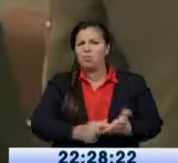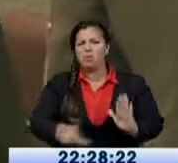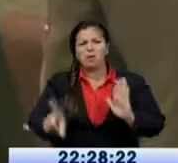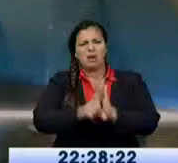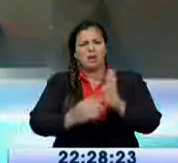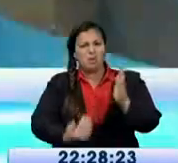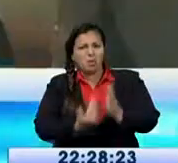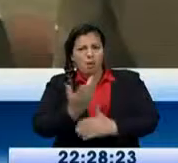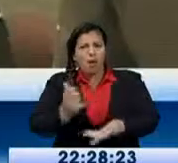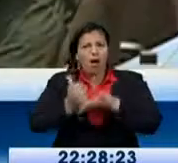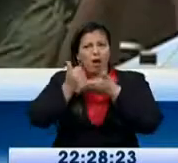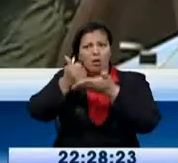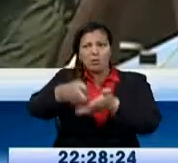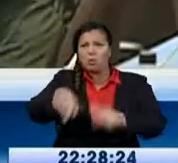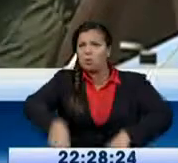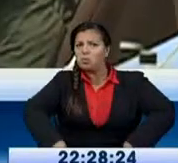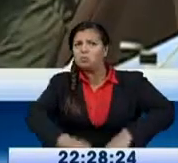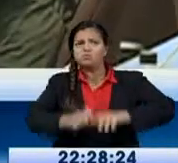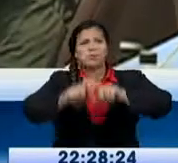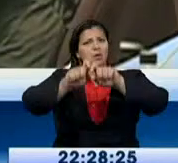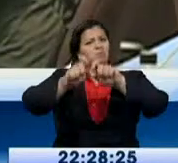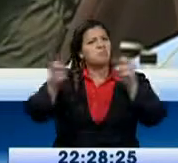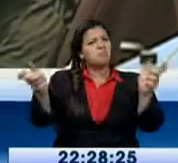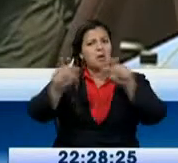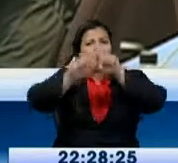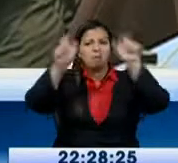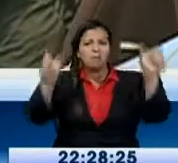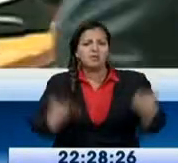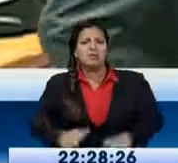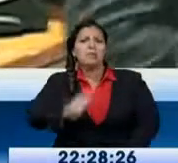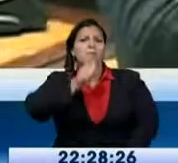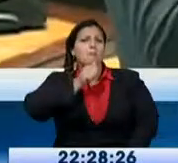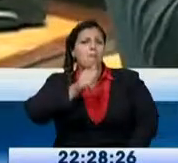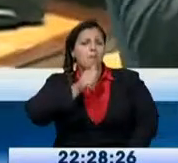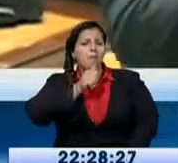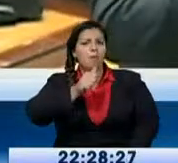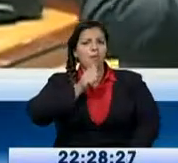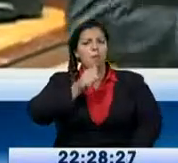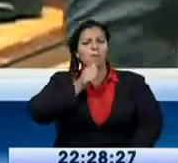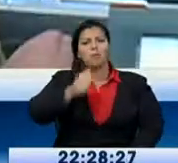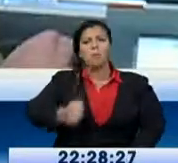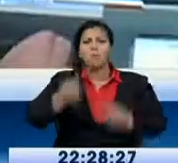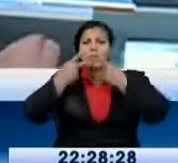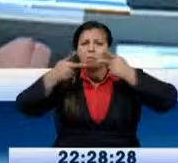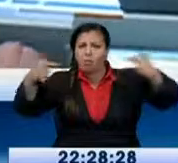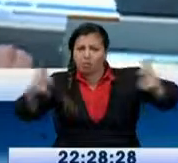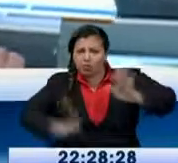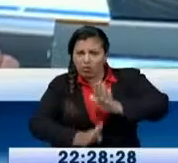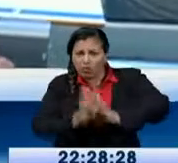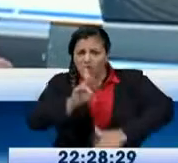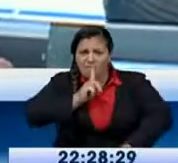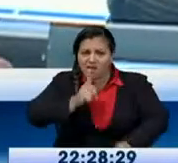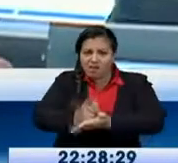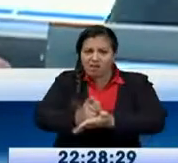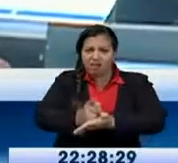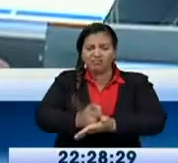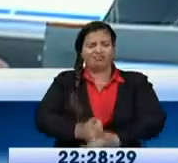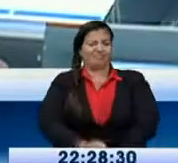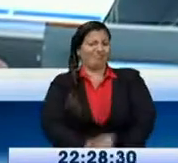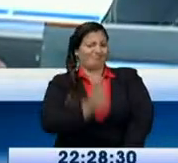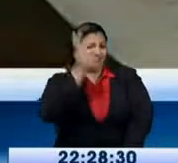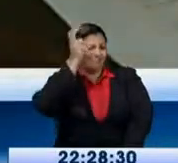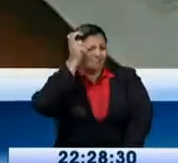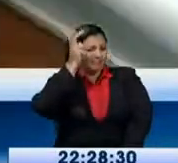Aprobada la ley de incentivos para asociaciones público-privadas este miércoles, los asambleístas de Alianza País se mostraron satisfechos por la aprobación de la ley.